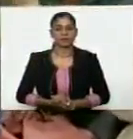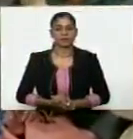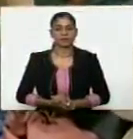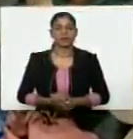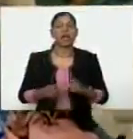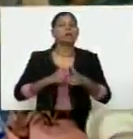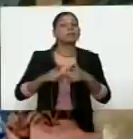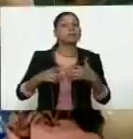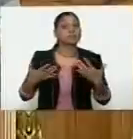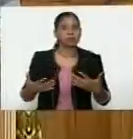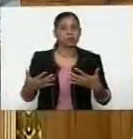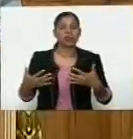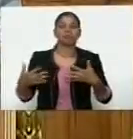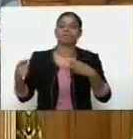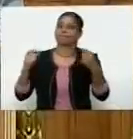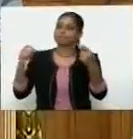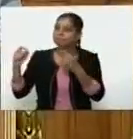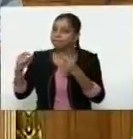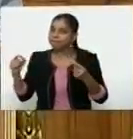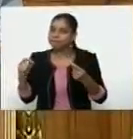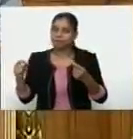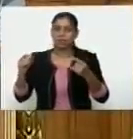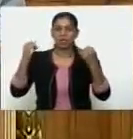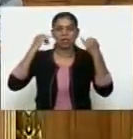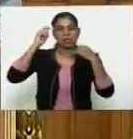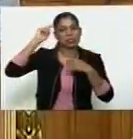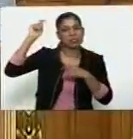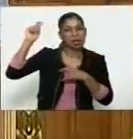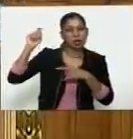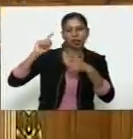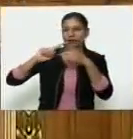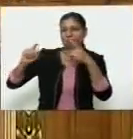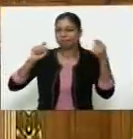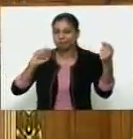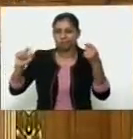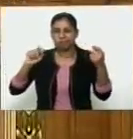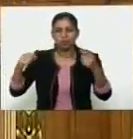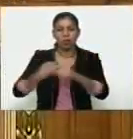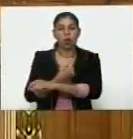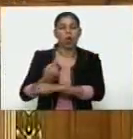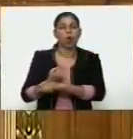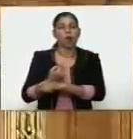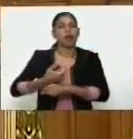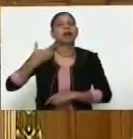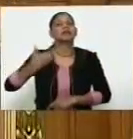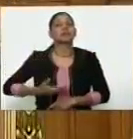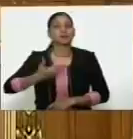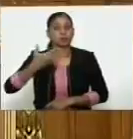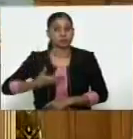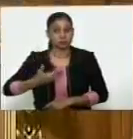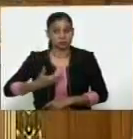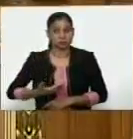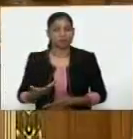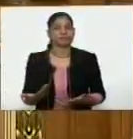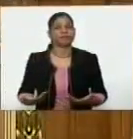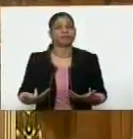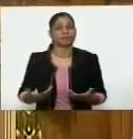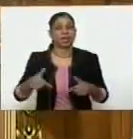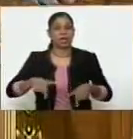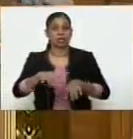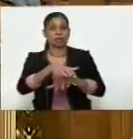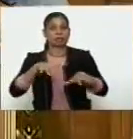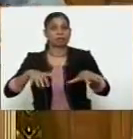Por eso los debates teóricos, conceptuales, juegan un papel fundamental, sobre todo esta